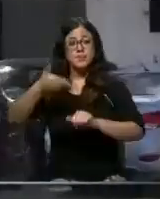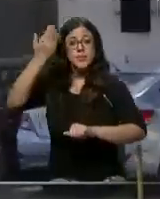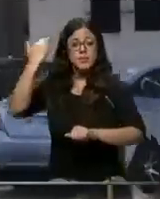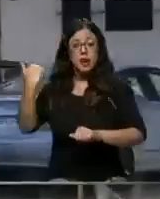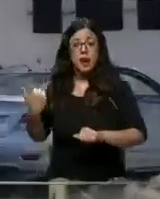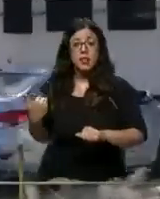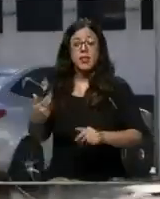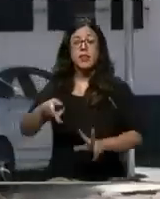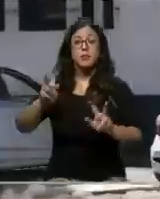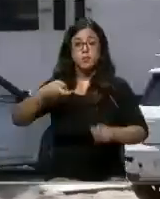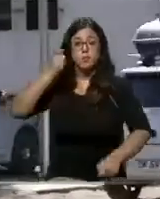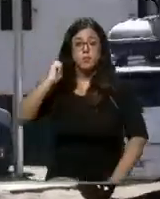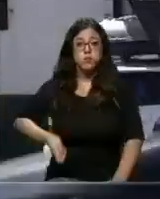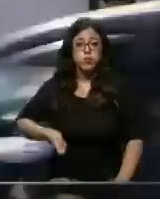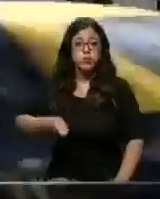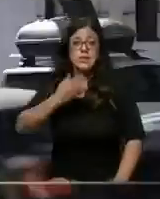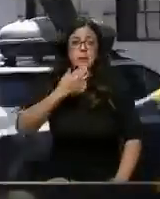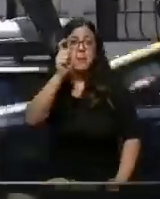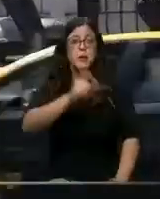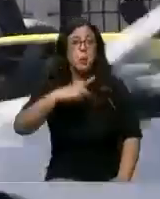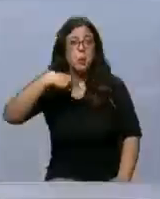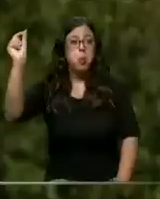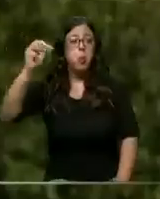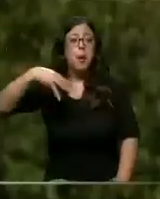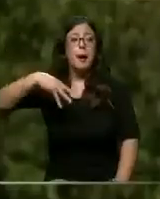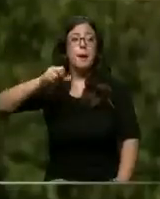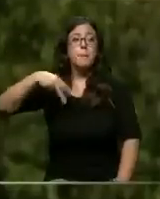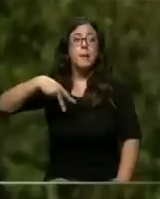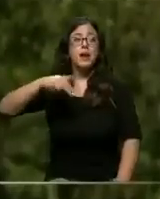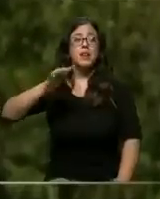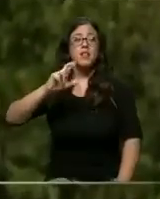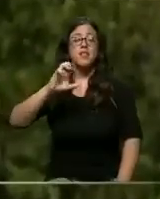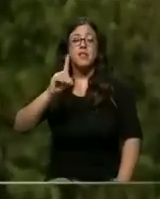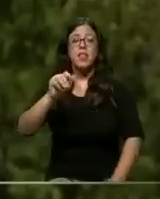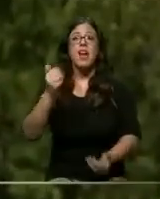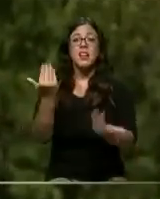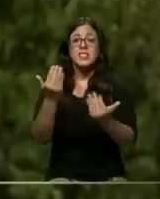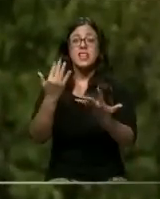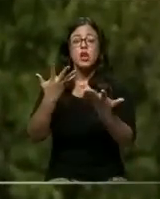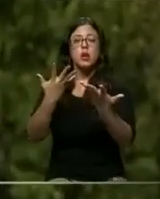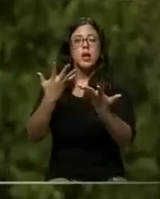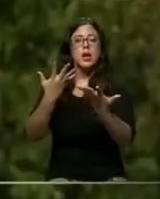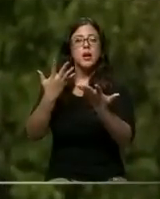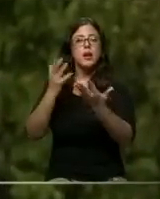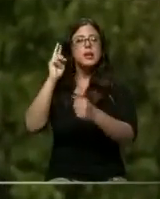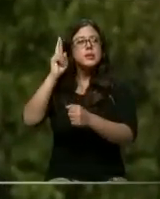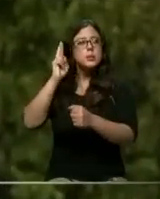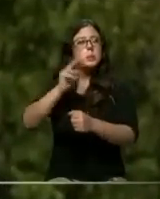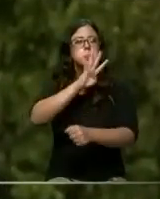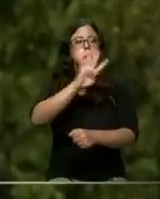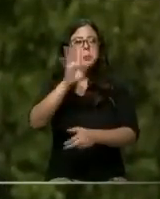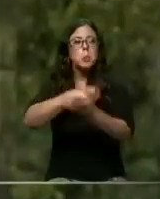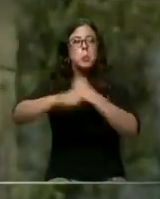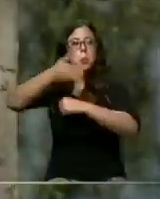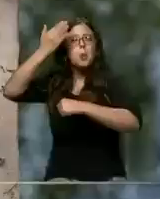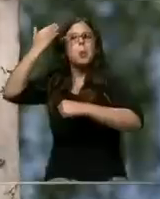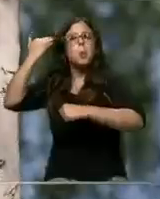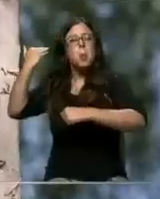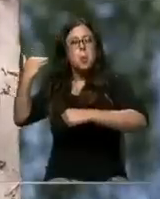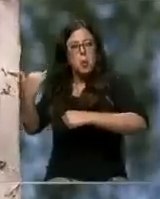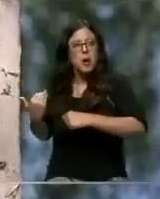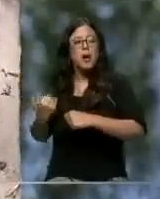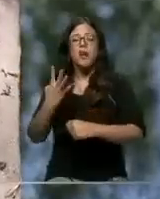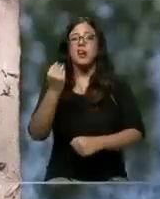de llegar a la condena y a la calidad de prófugo de Manfred Jürgensen, es necesario retroceder el tiempo 44 años para ser exactos,